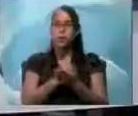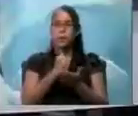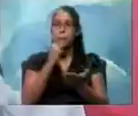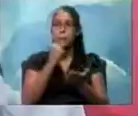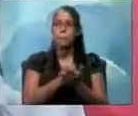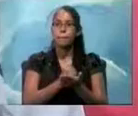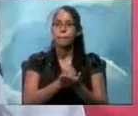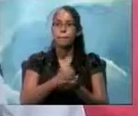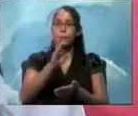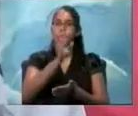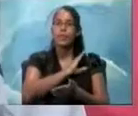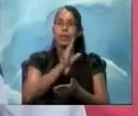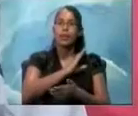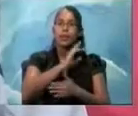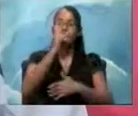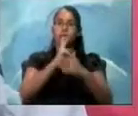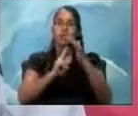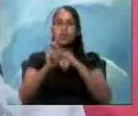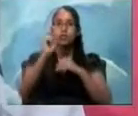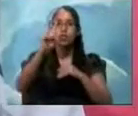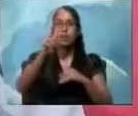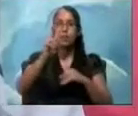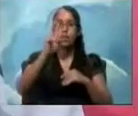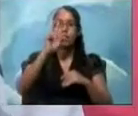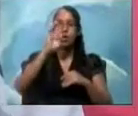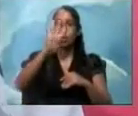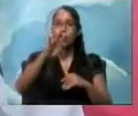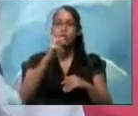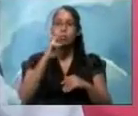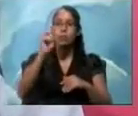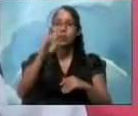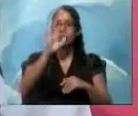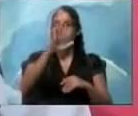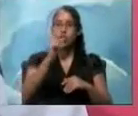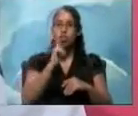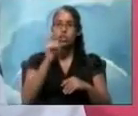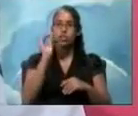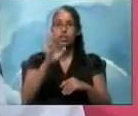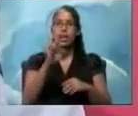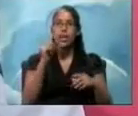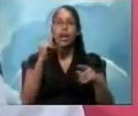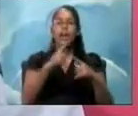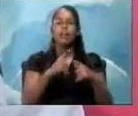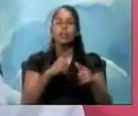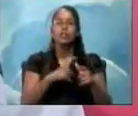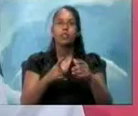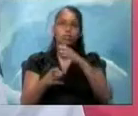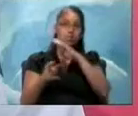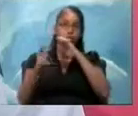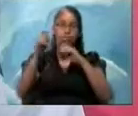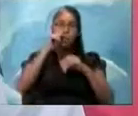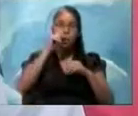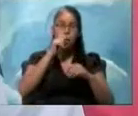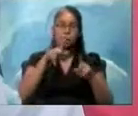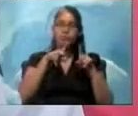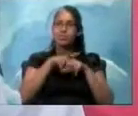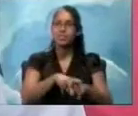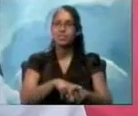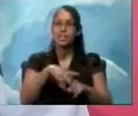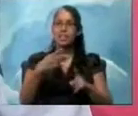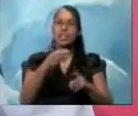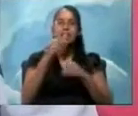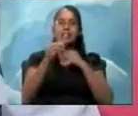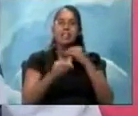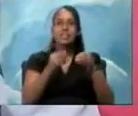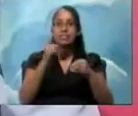Me corresponde el versículo 24 y 25 y dice así. Entonces Pilato sentenció que se